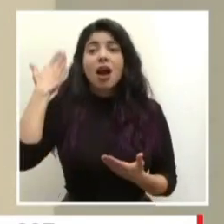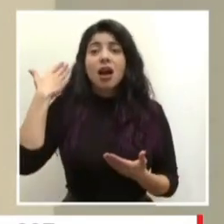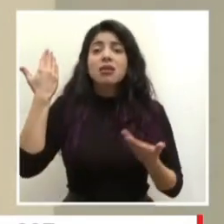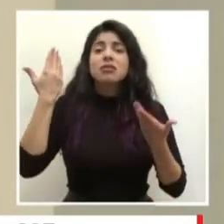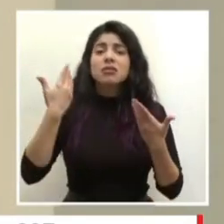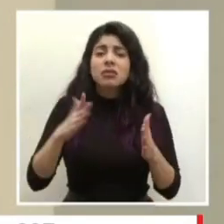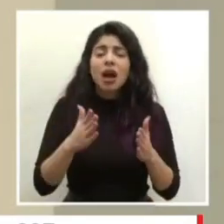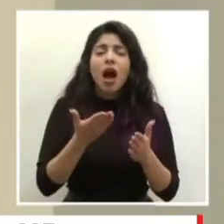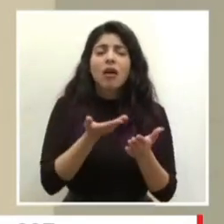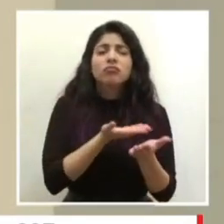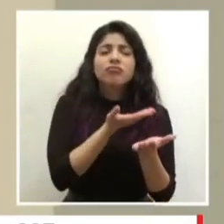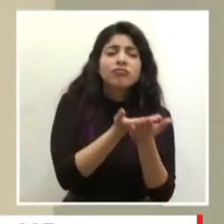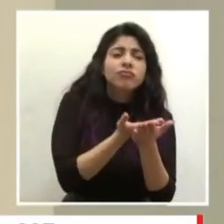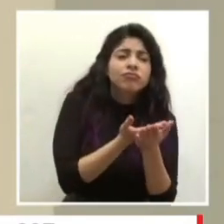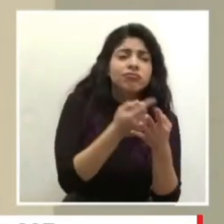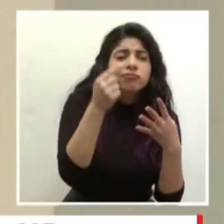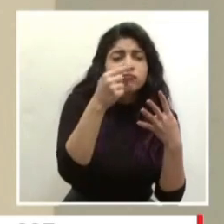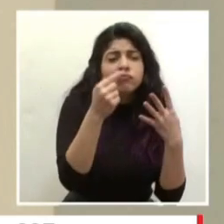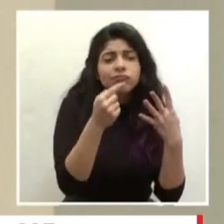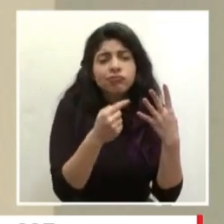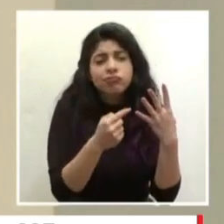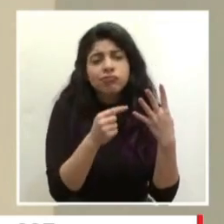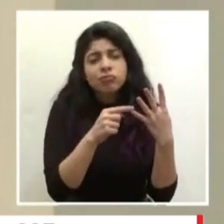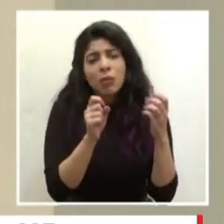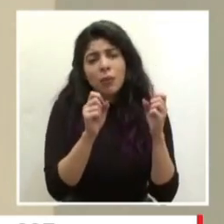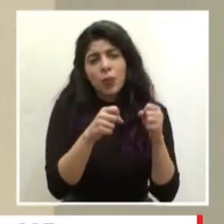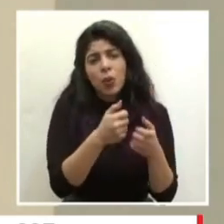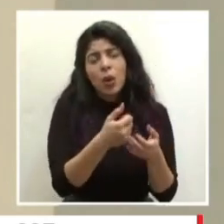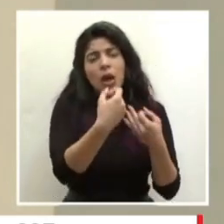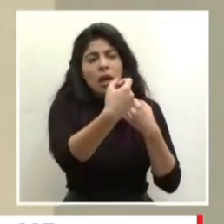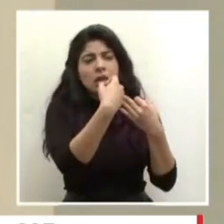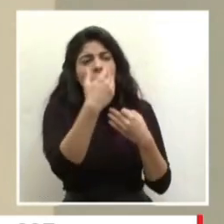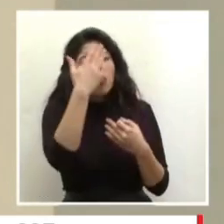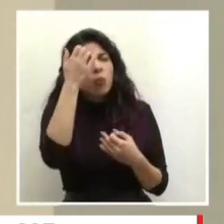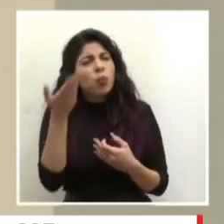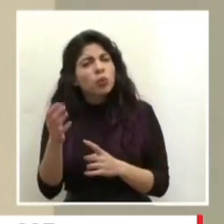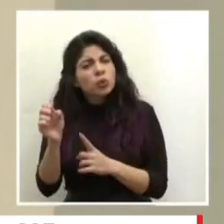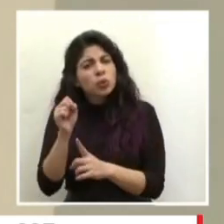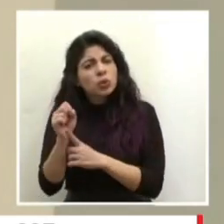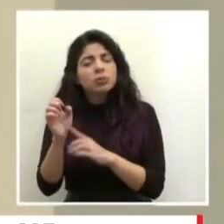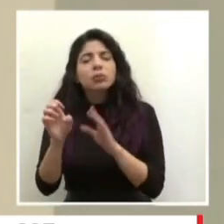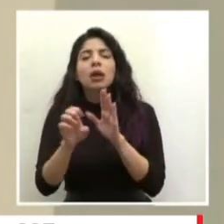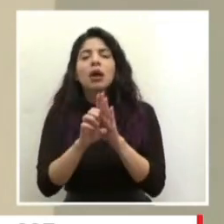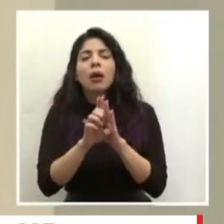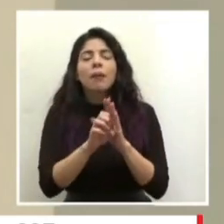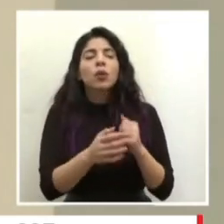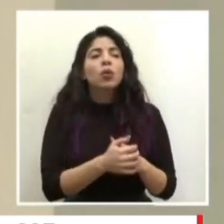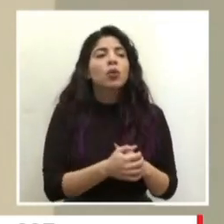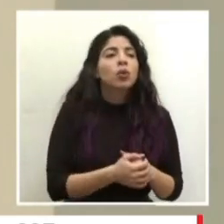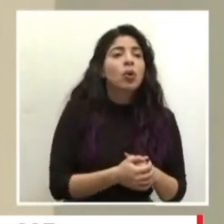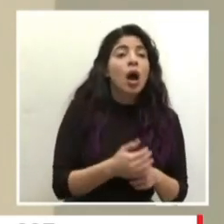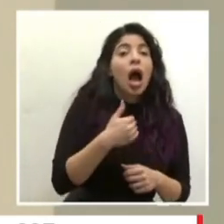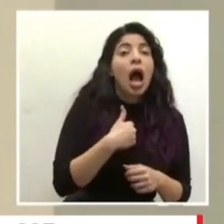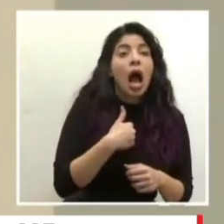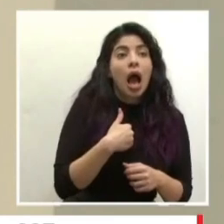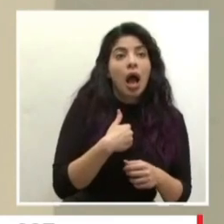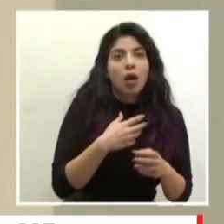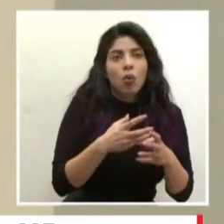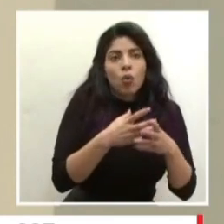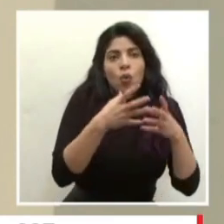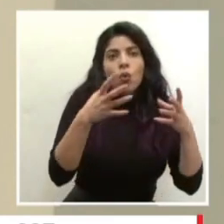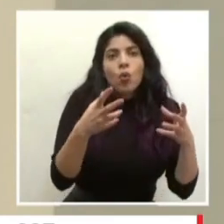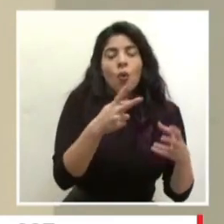algunos posibles factores que permiten describir esta situación, que van, por ejemplo, en la dimensión de que tenemos una importante